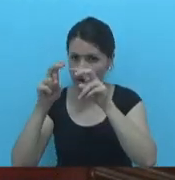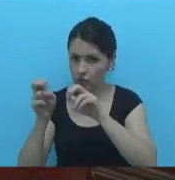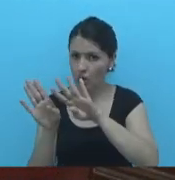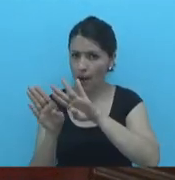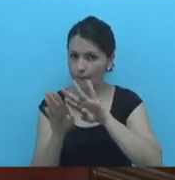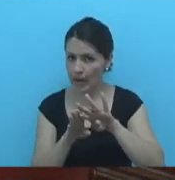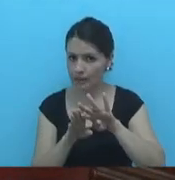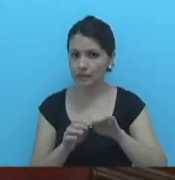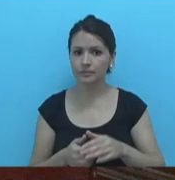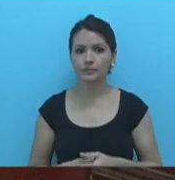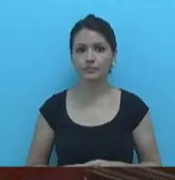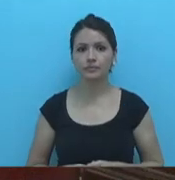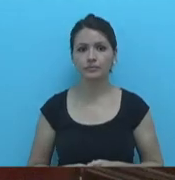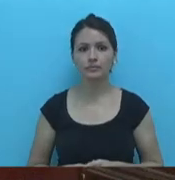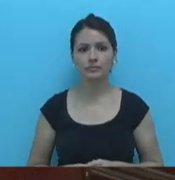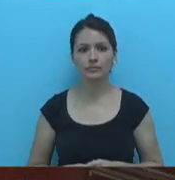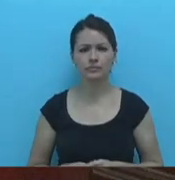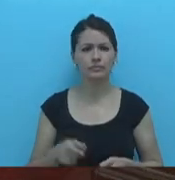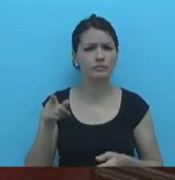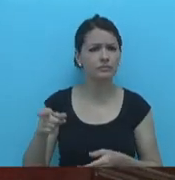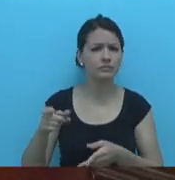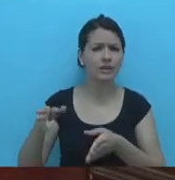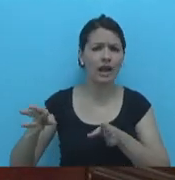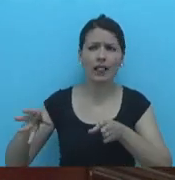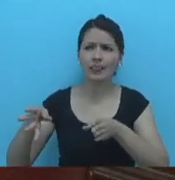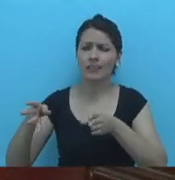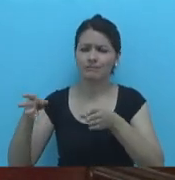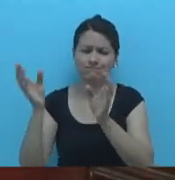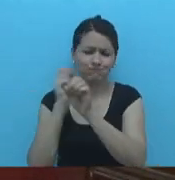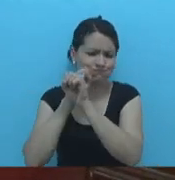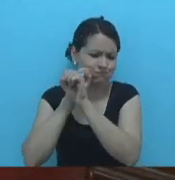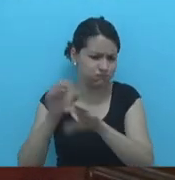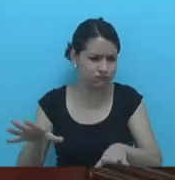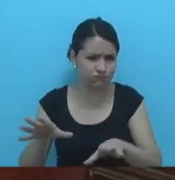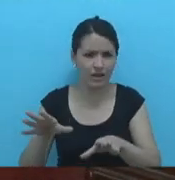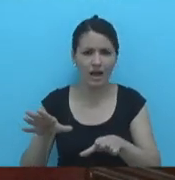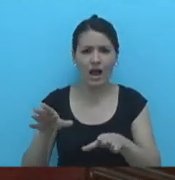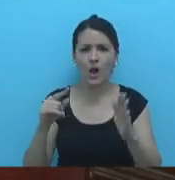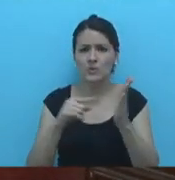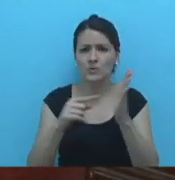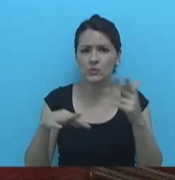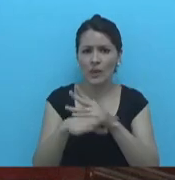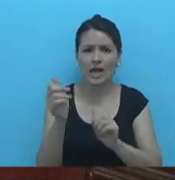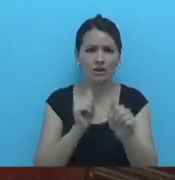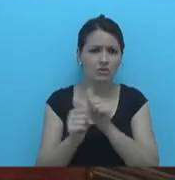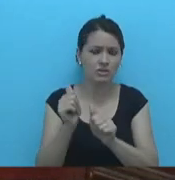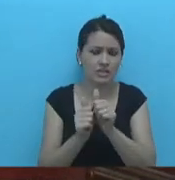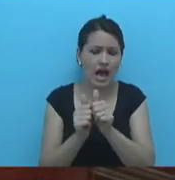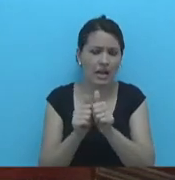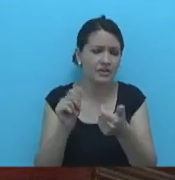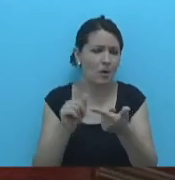este trágico hecho, que conmovió, como todos recordamos, a la ciudad de Rosario y a